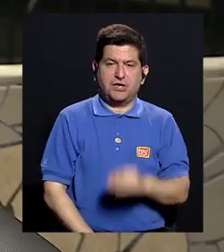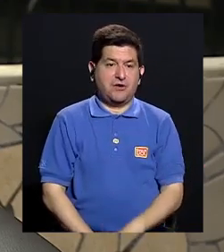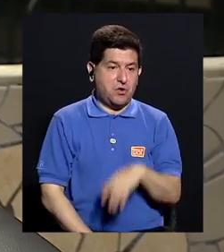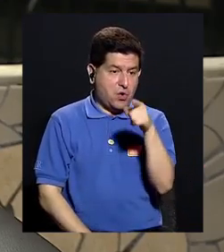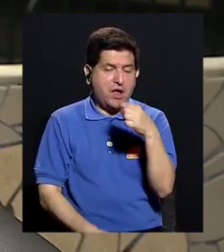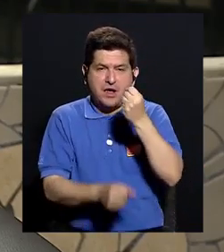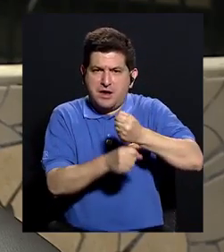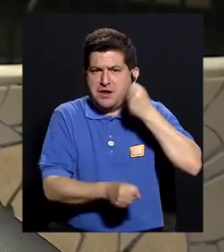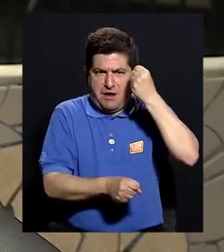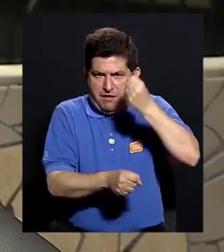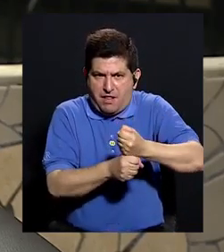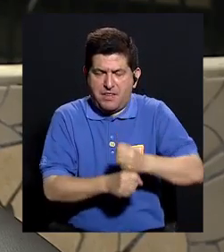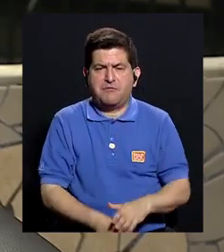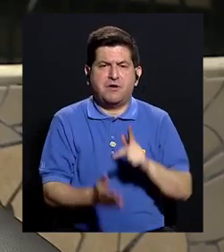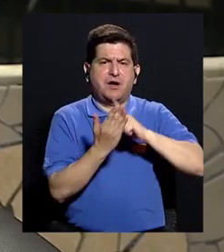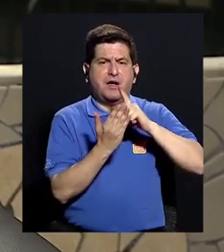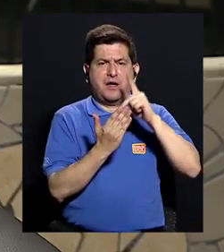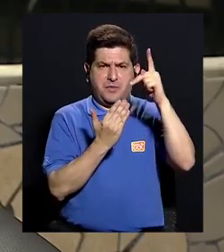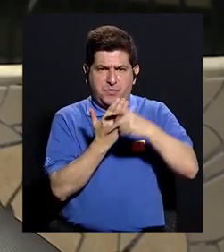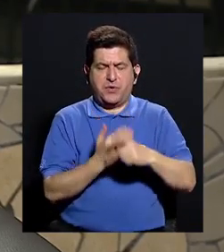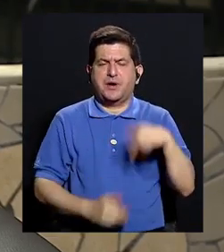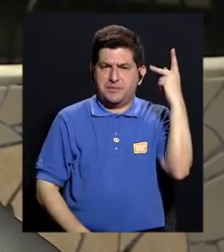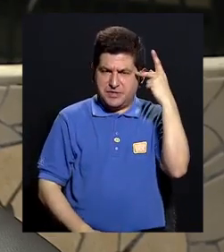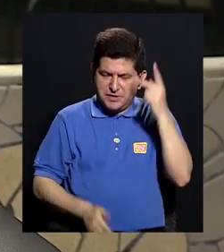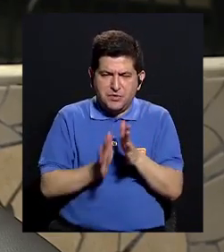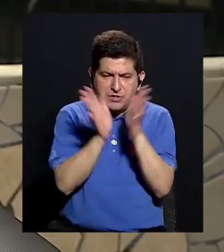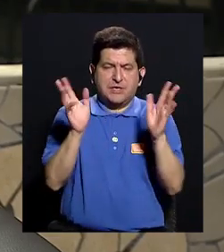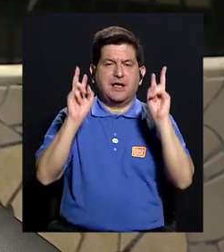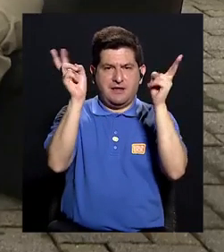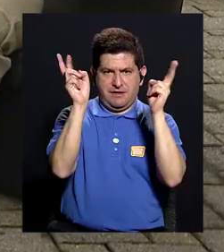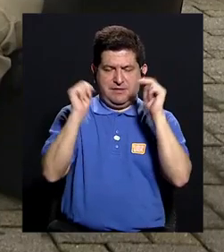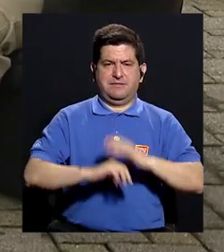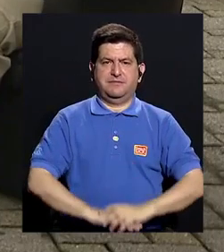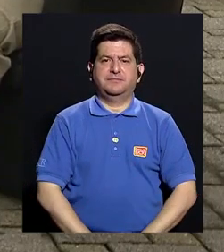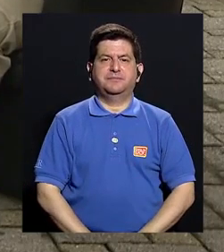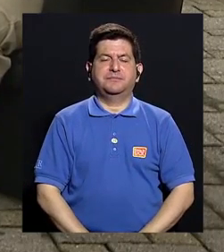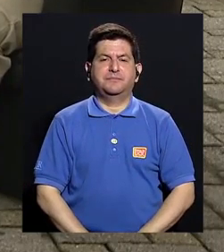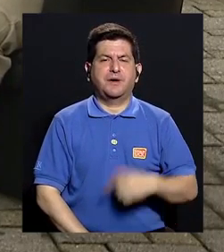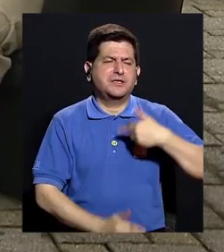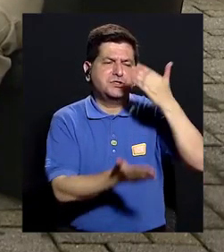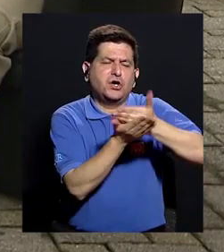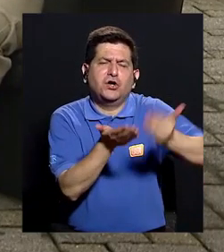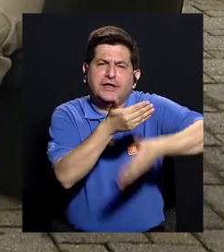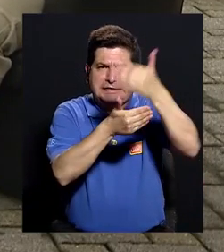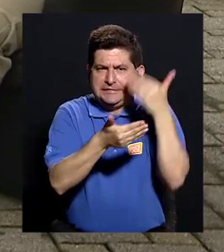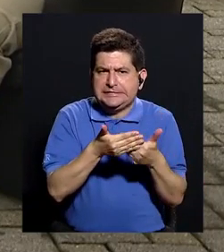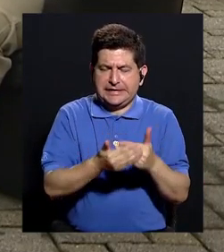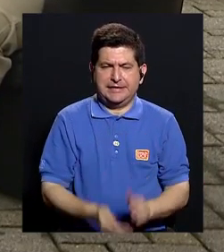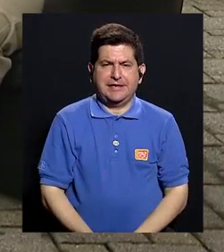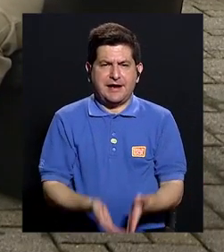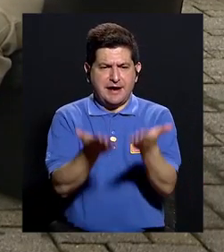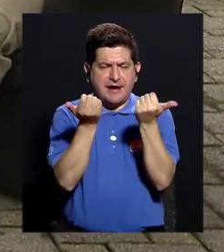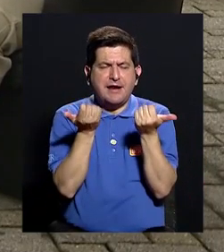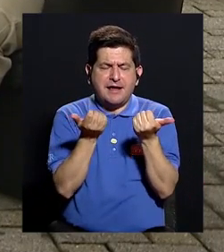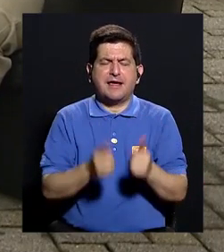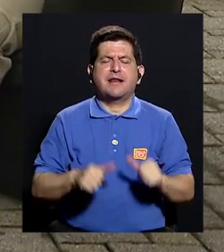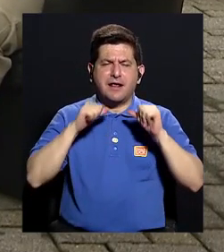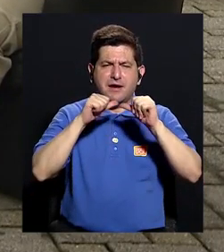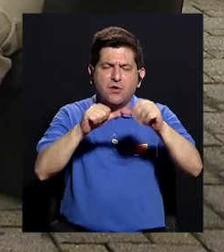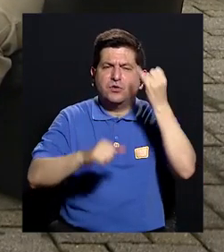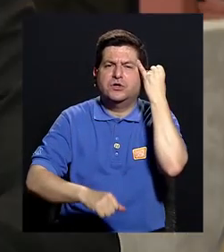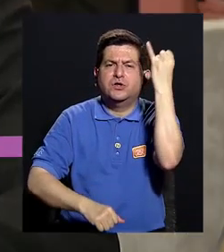en la elaboración de políticas públicas en esta materia. Eda, la interrumpí en el bloque anterior pero quisiéramos retomar